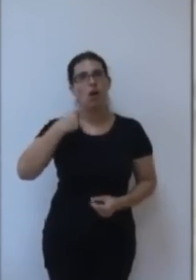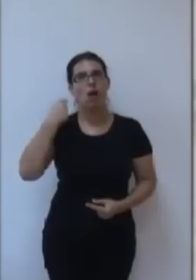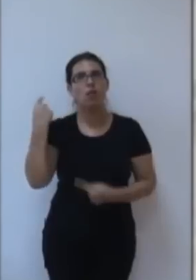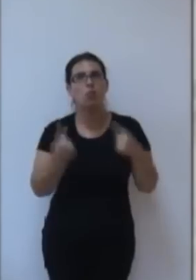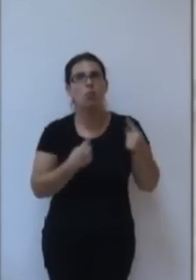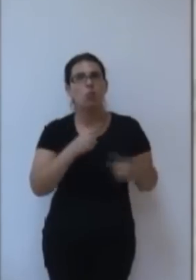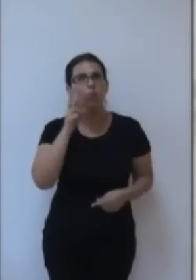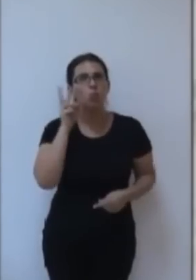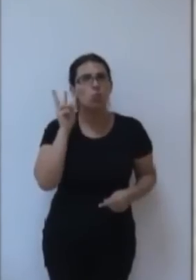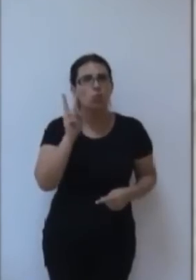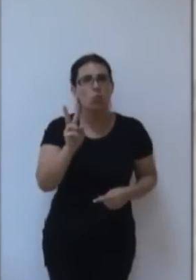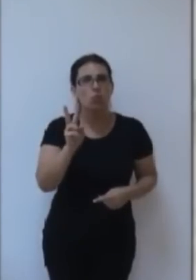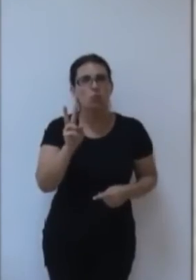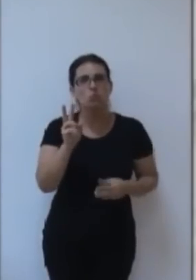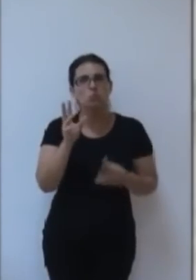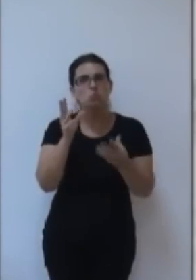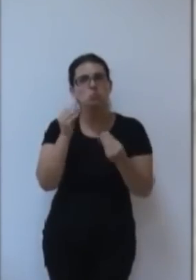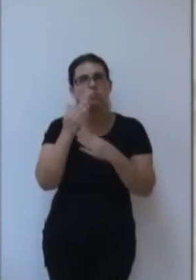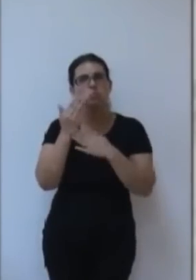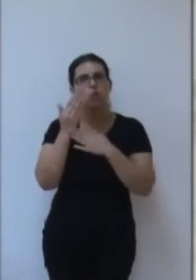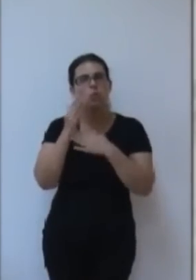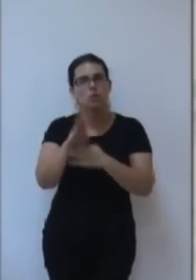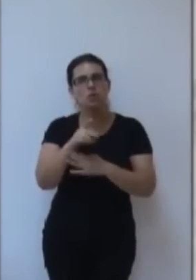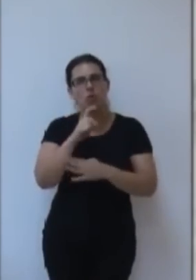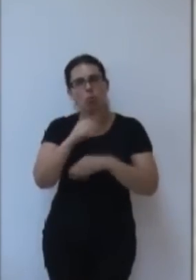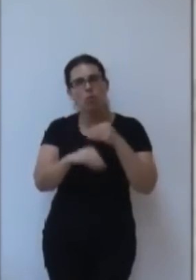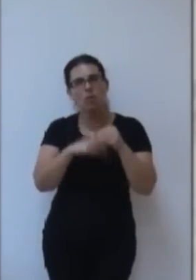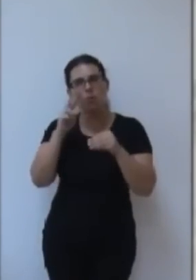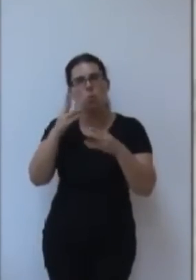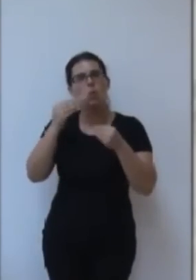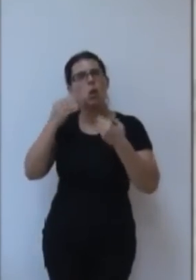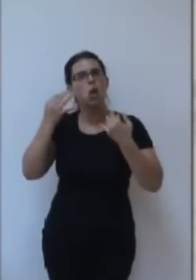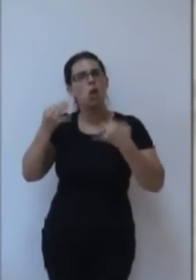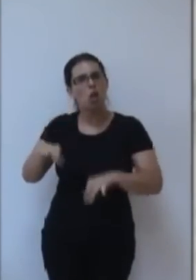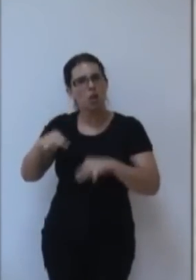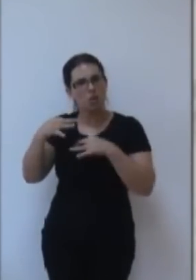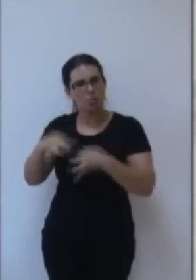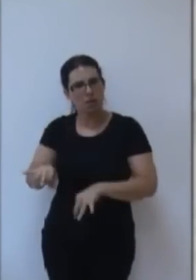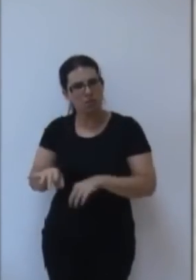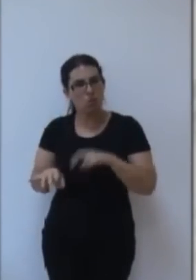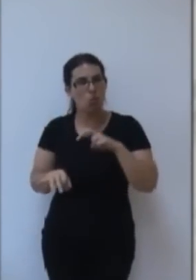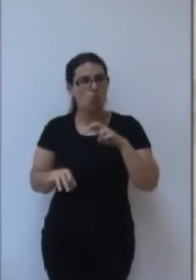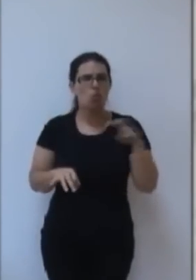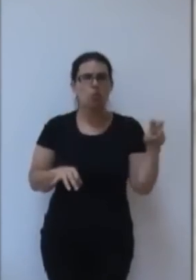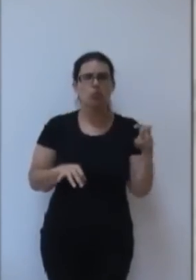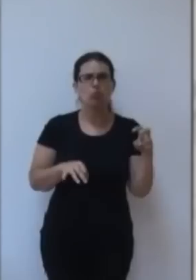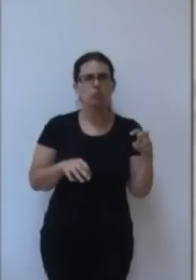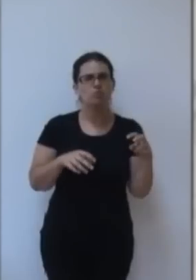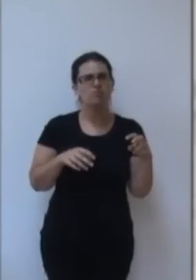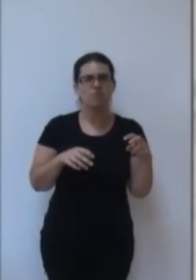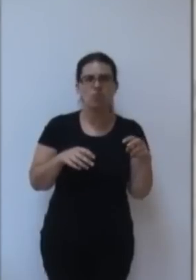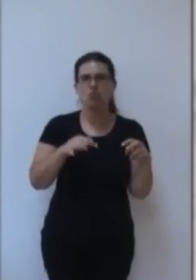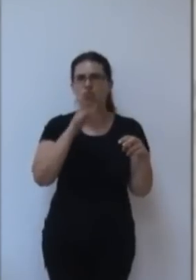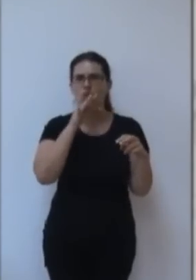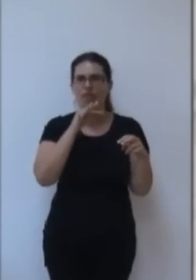mucha normalidad, ¿no?, en la propuesta de actuación, ¿no? En otros todavía veía ámbitos como muy poco inclusivos,